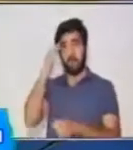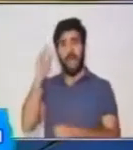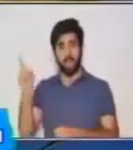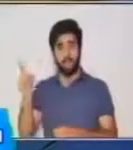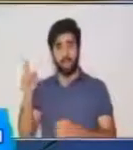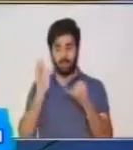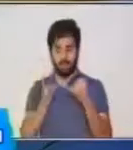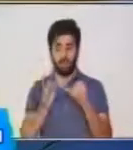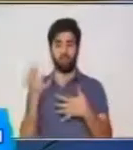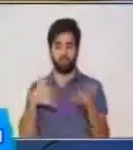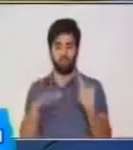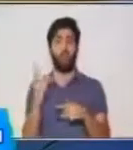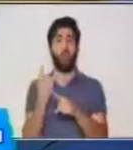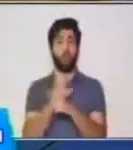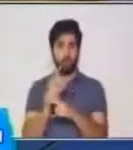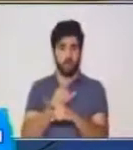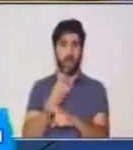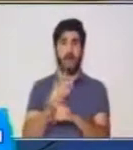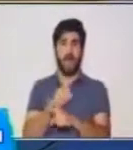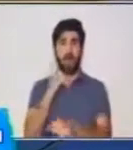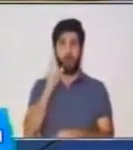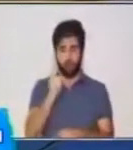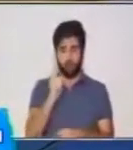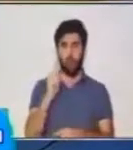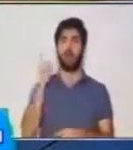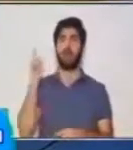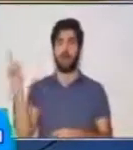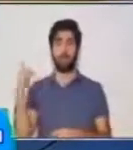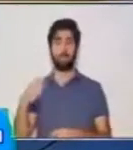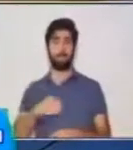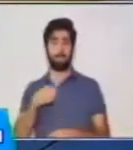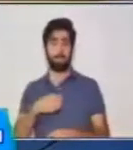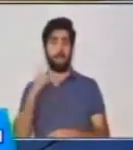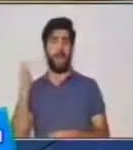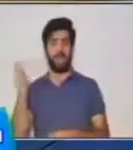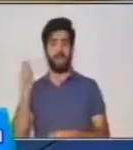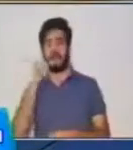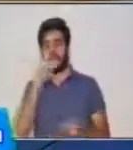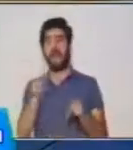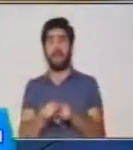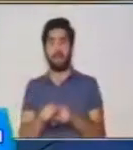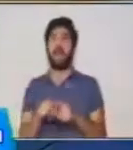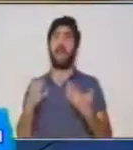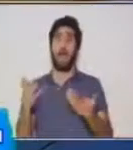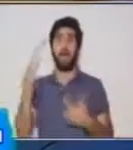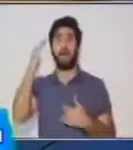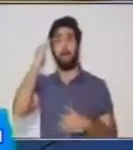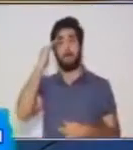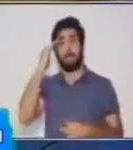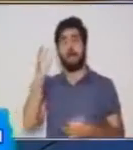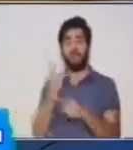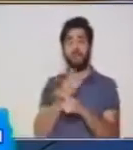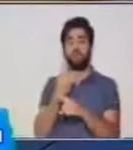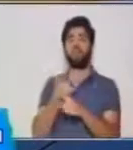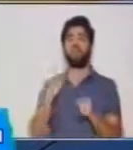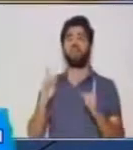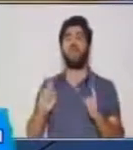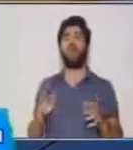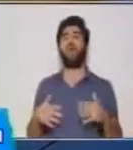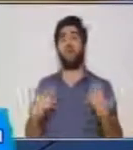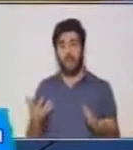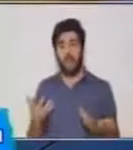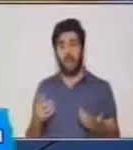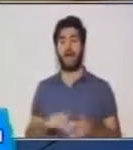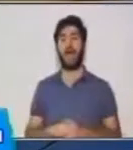otro. ¿Cuáles estás observando tú en este momento? El código que está utilizando Pablo, ¿cuál es? Muy bien, él